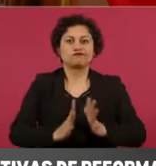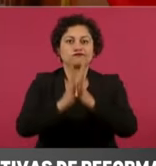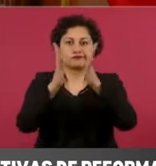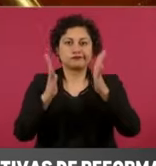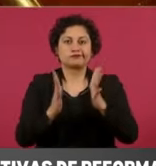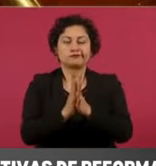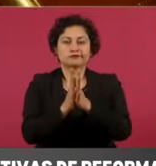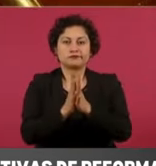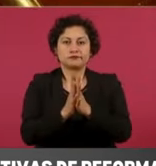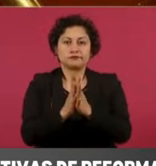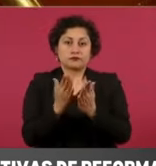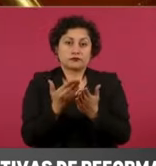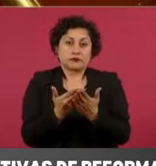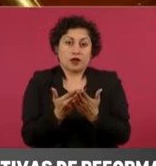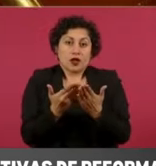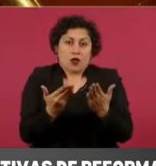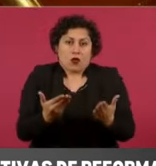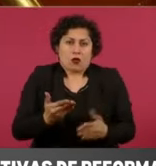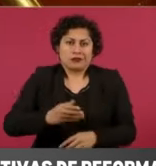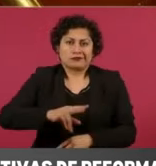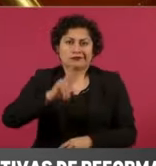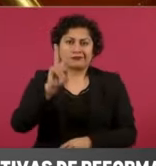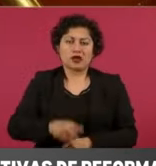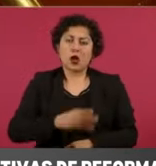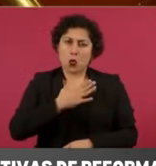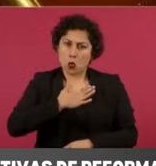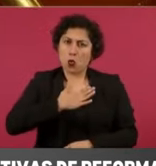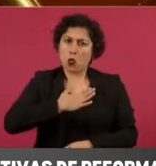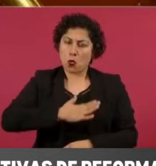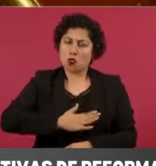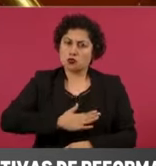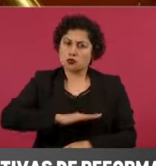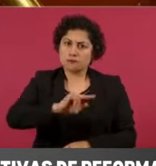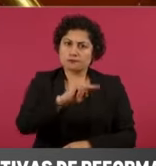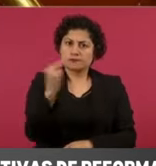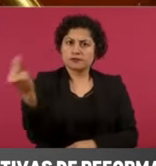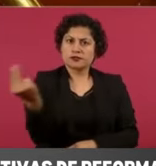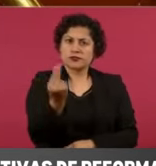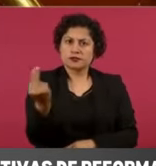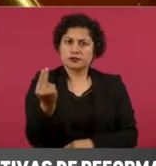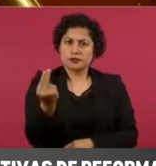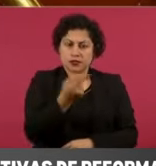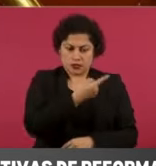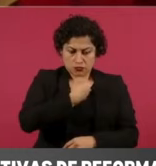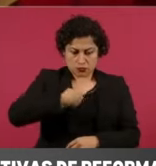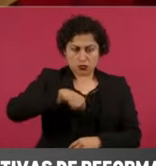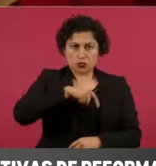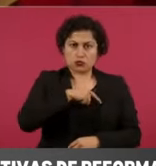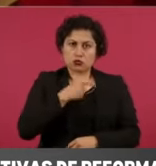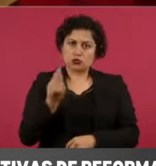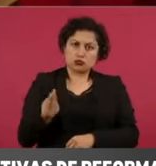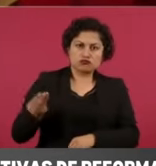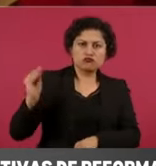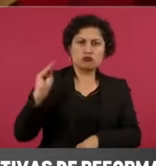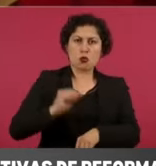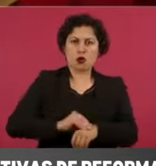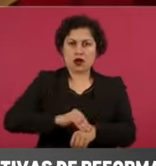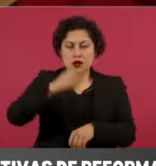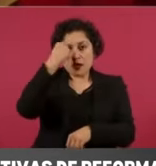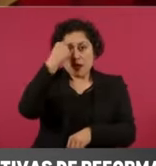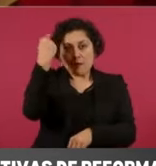como nuestra aportación a la historia y a las nuevas generaciones, que